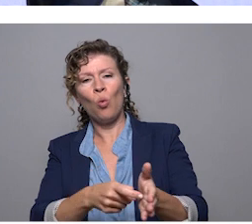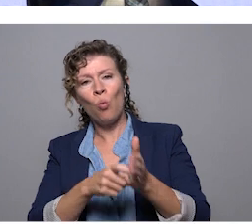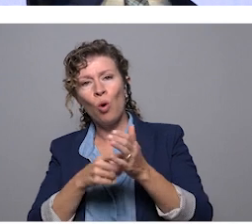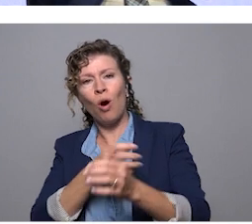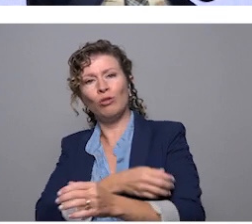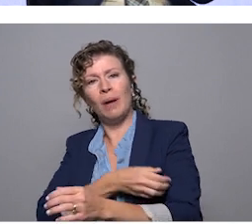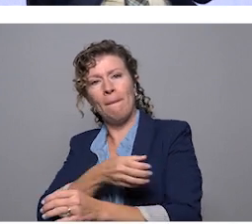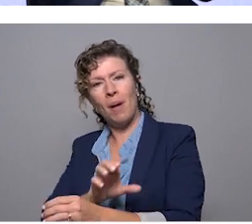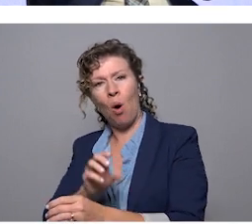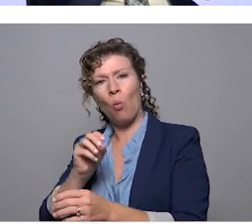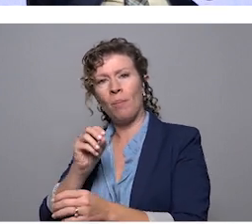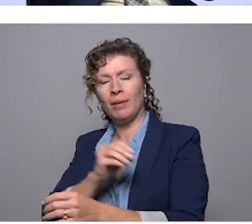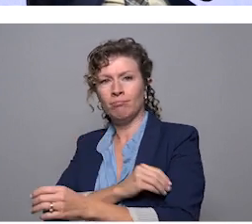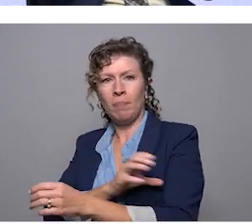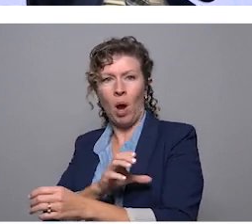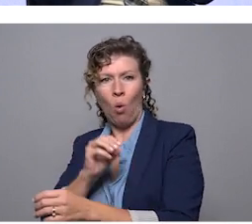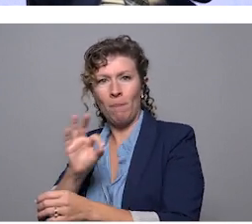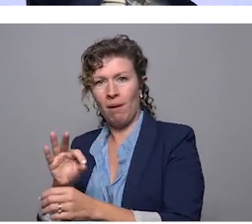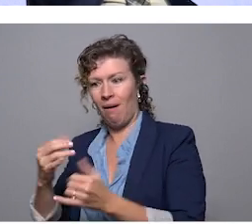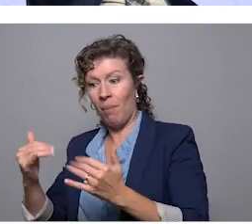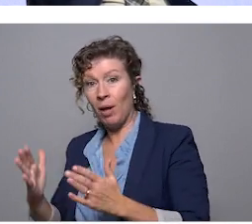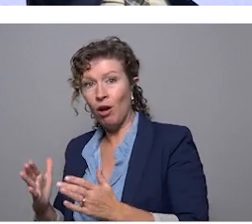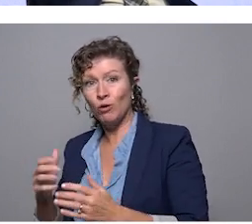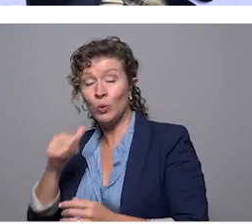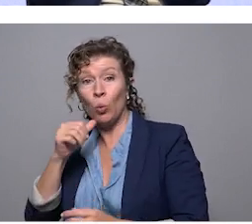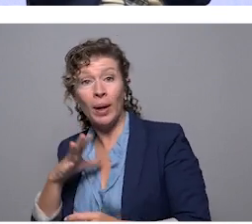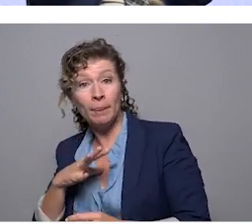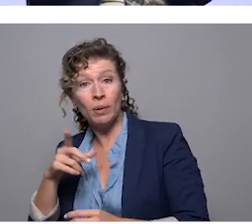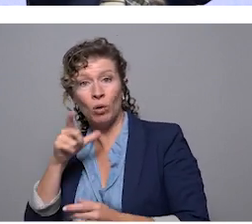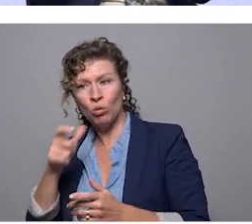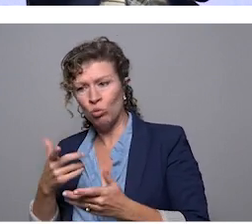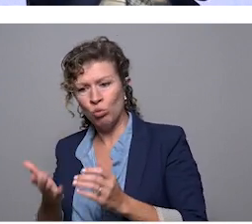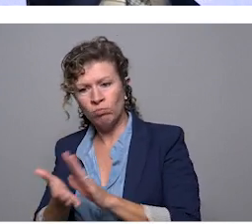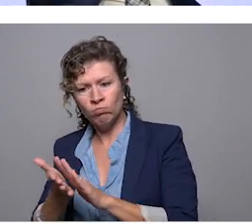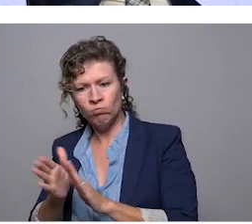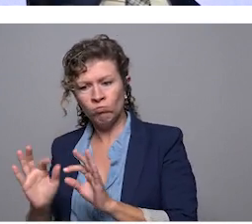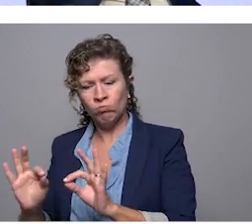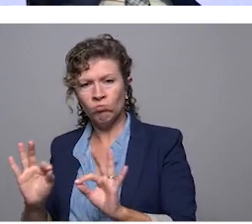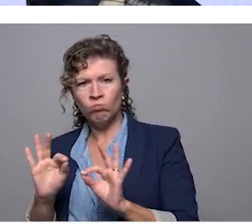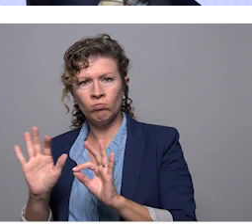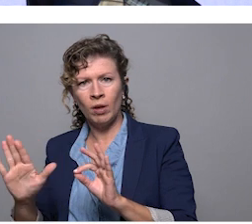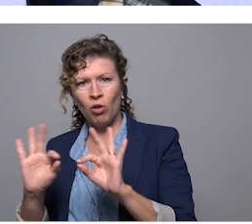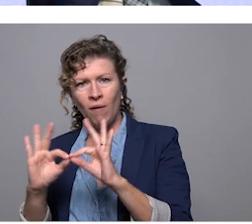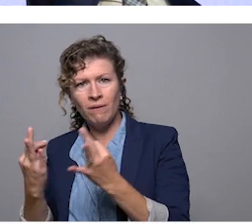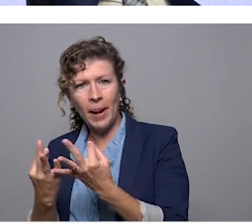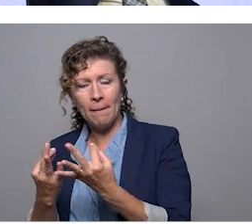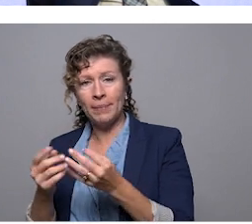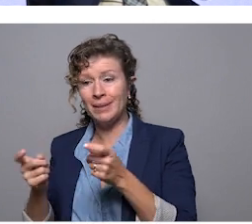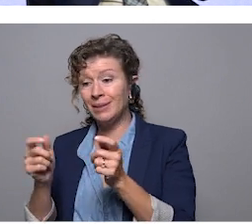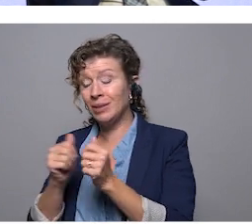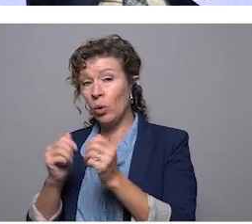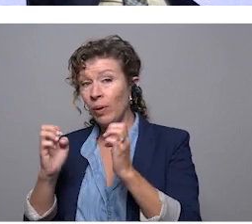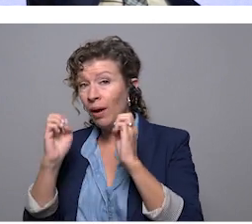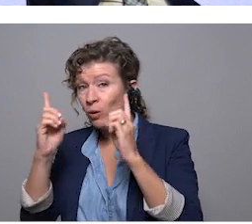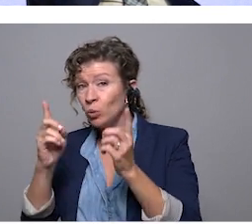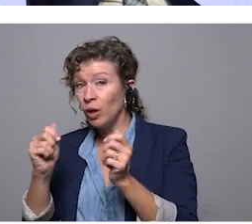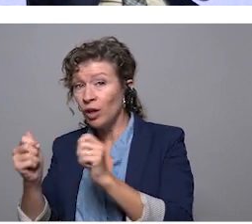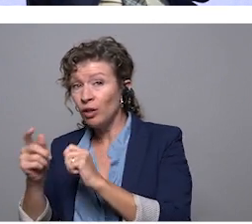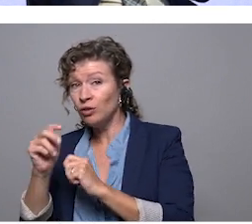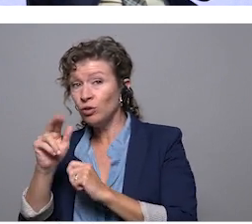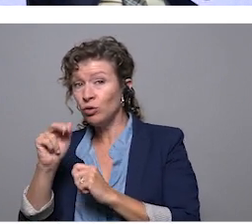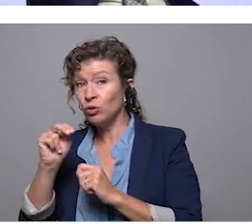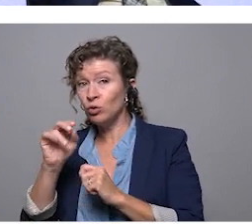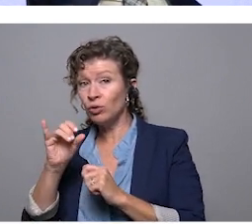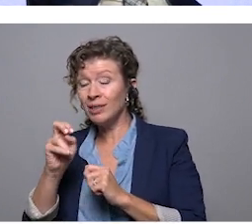quienes sustentan la familia y quienes hacen procesos de transición educativa no solo de códigos de lenguaje eh